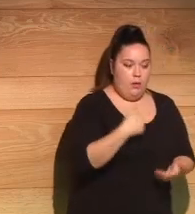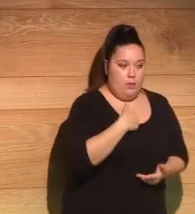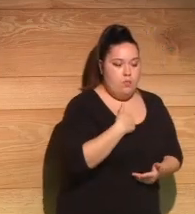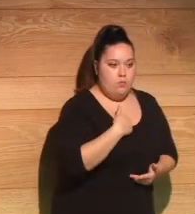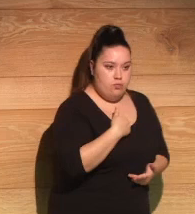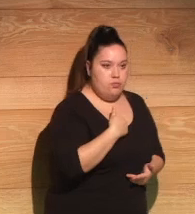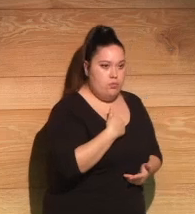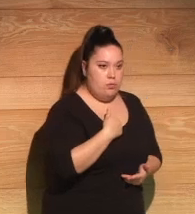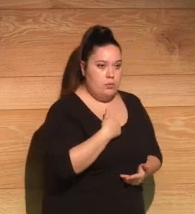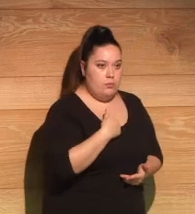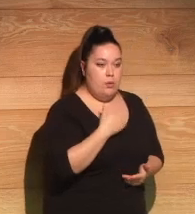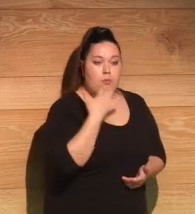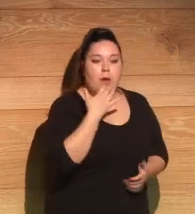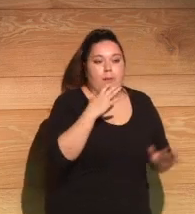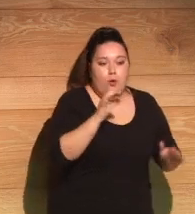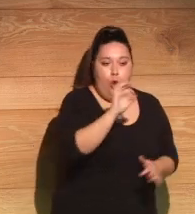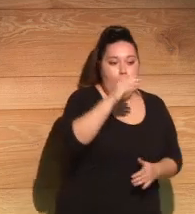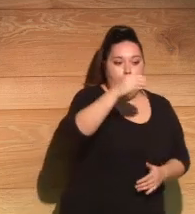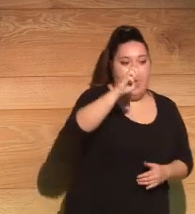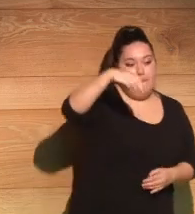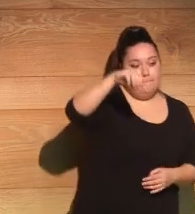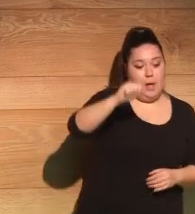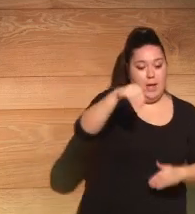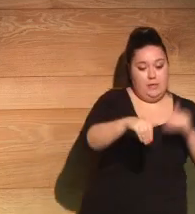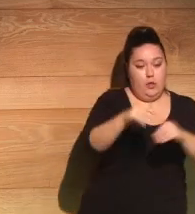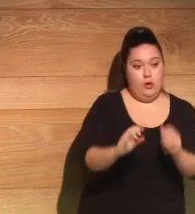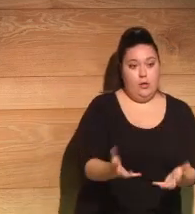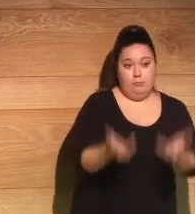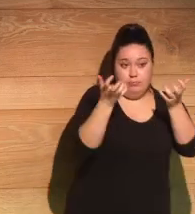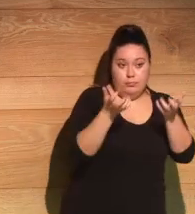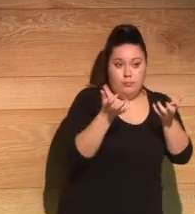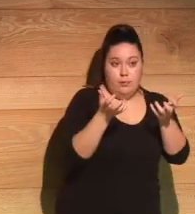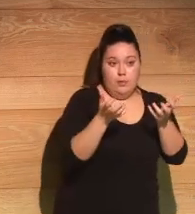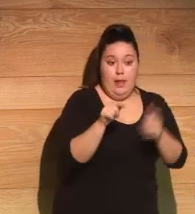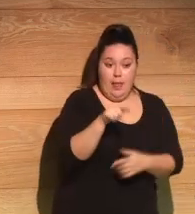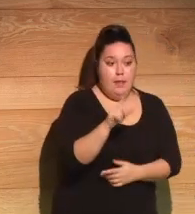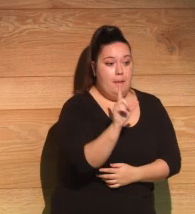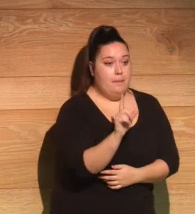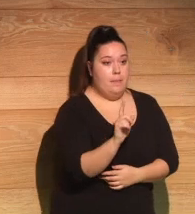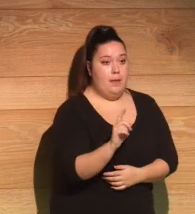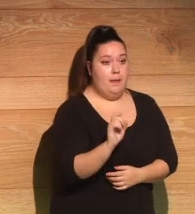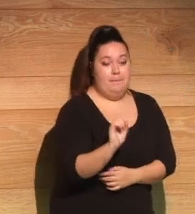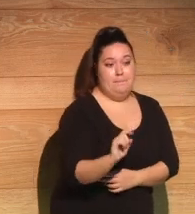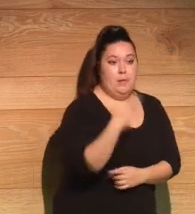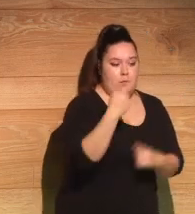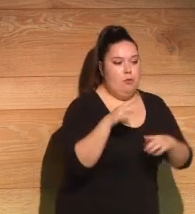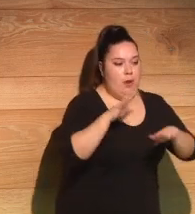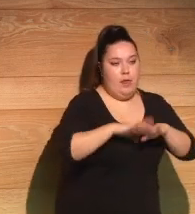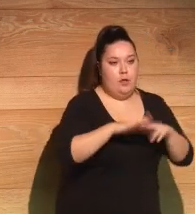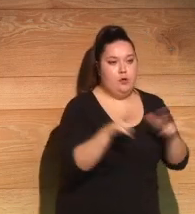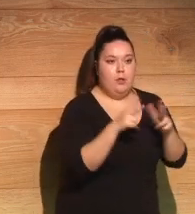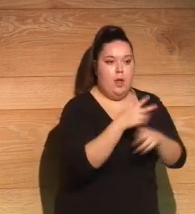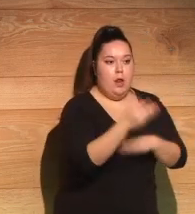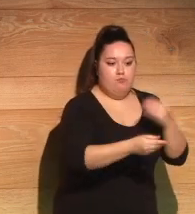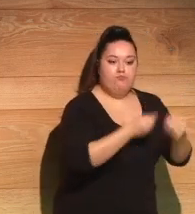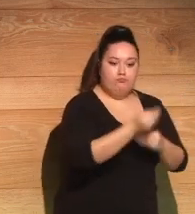primera, cuando Obama gana las elecciones, lo hace, es el primero que empieza a utilizar las redes sociales. En